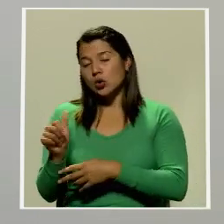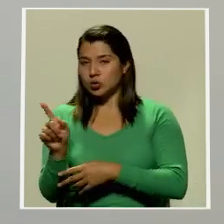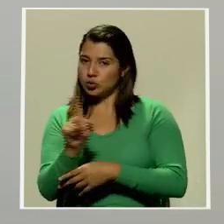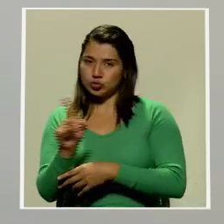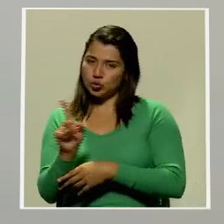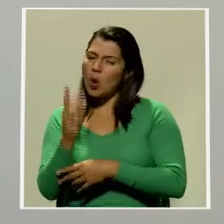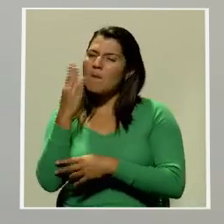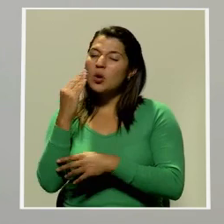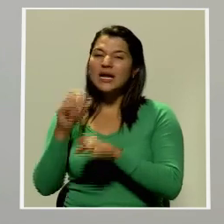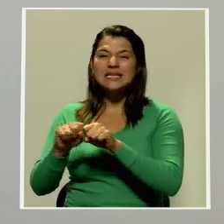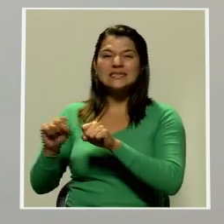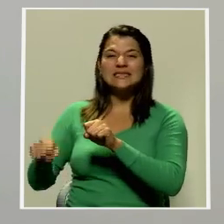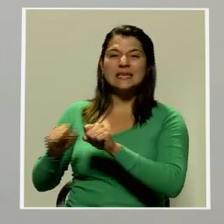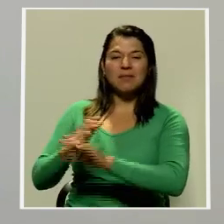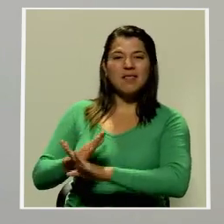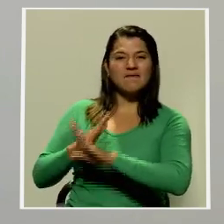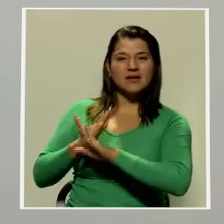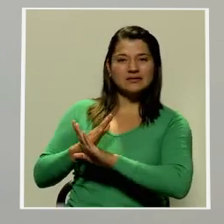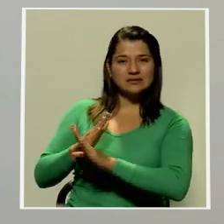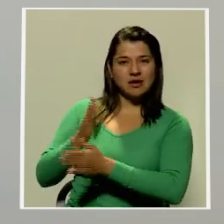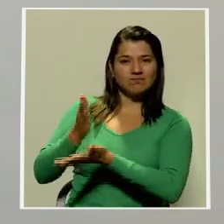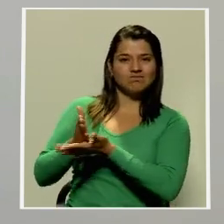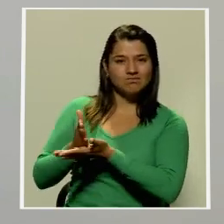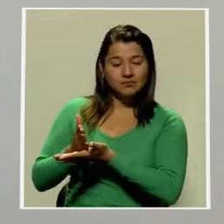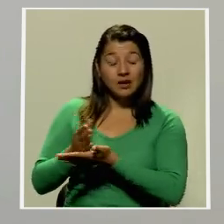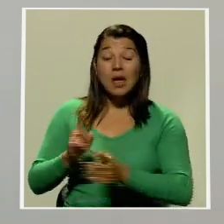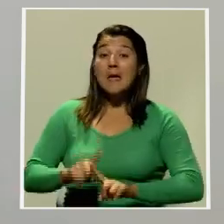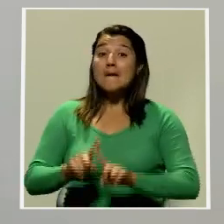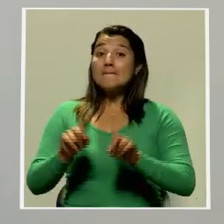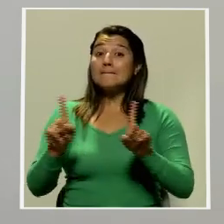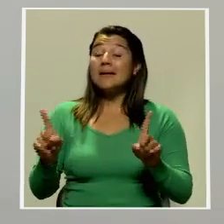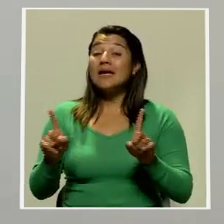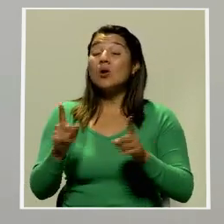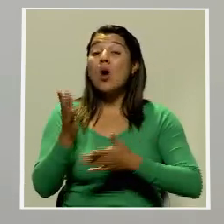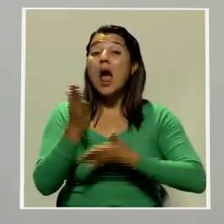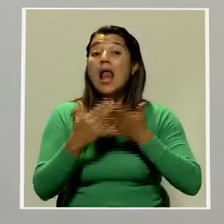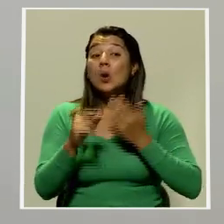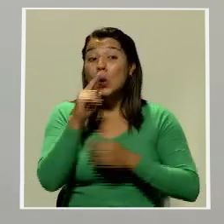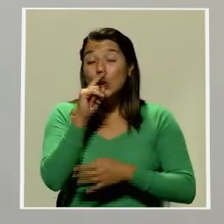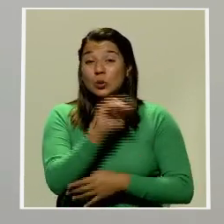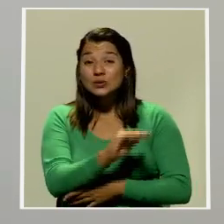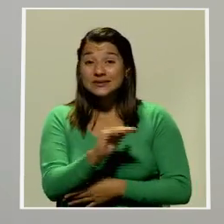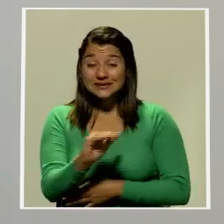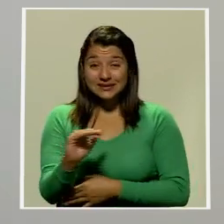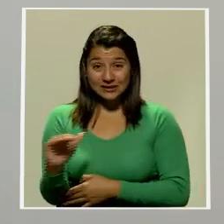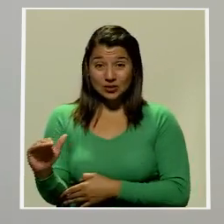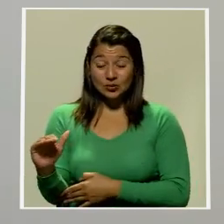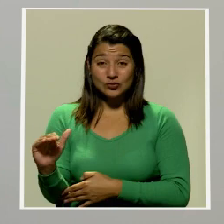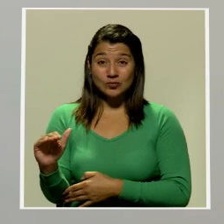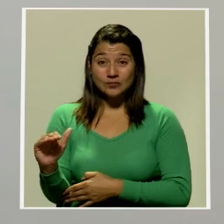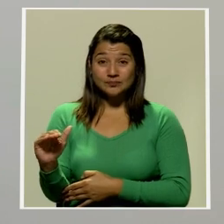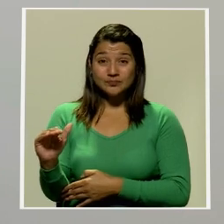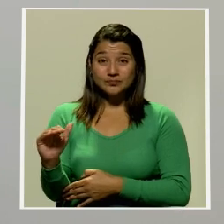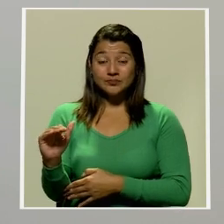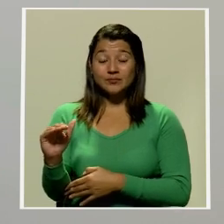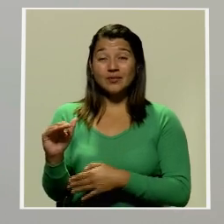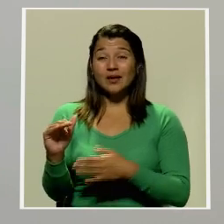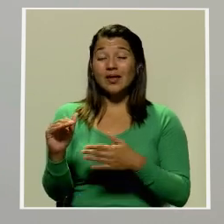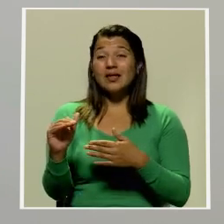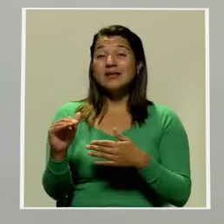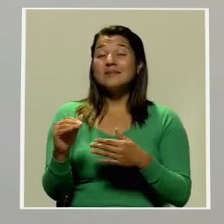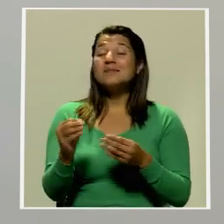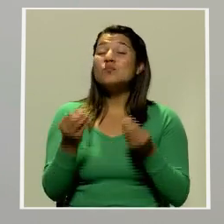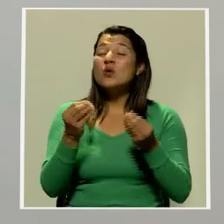no reacciona con fiebre, pero algunos chicos de estos se complican con lo que es